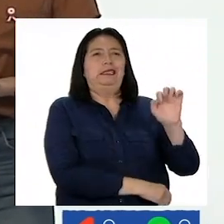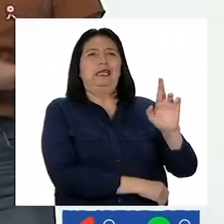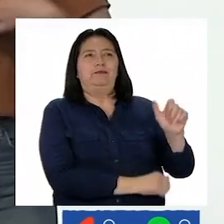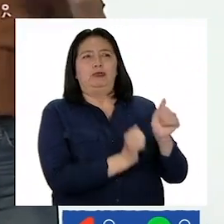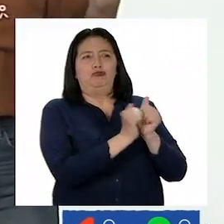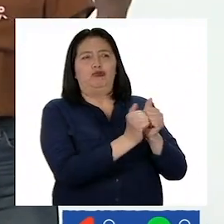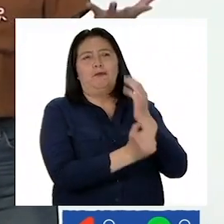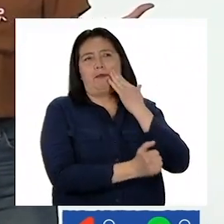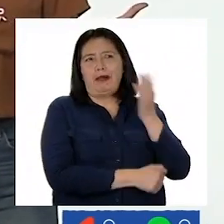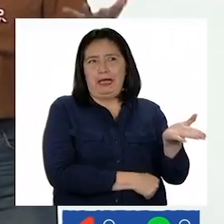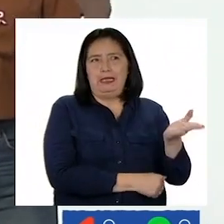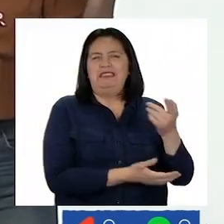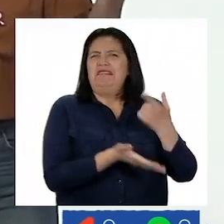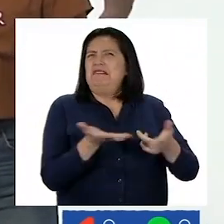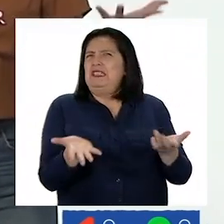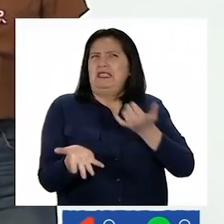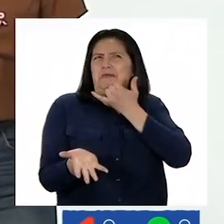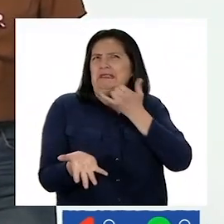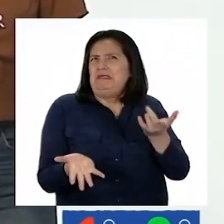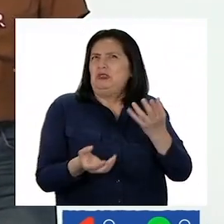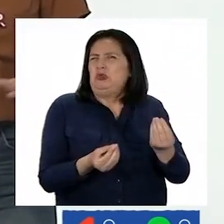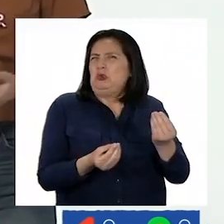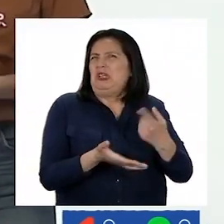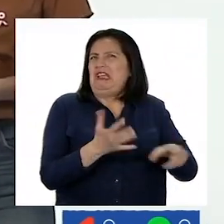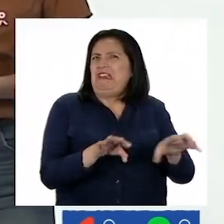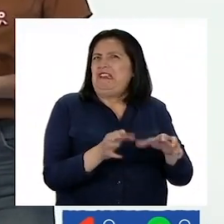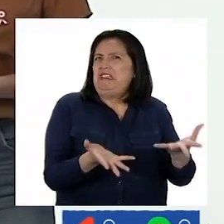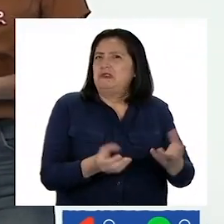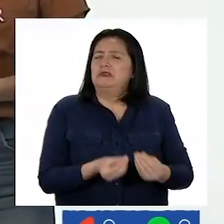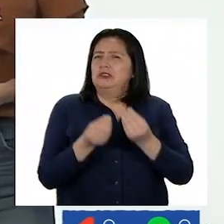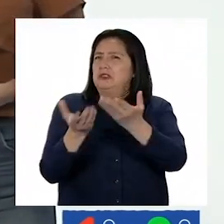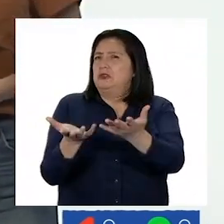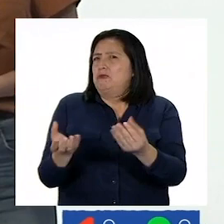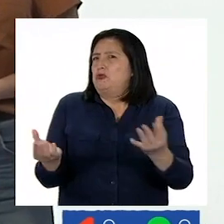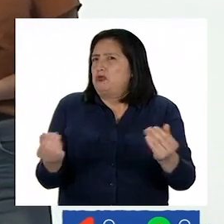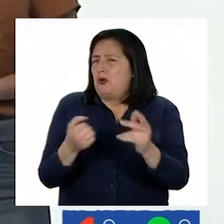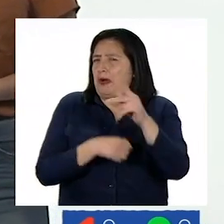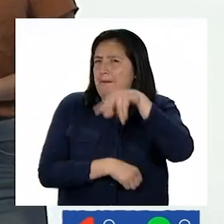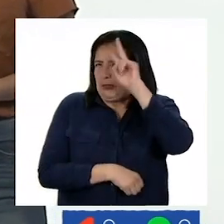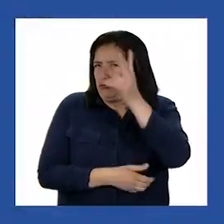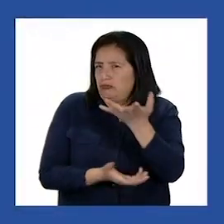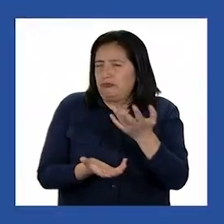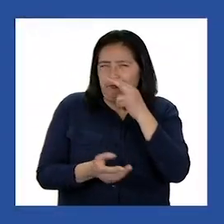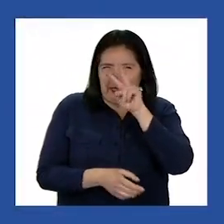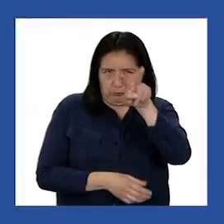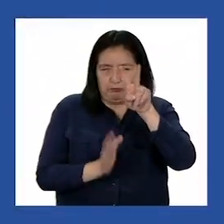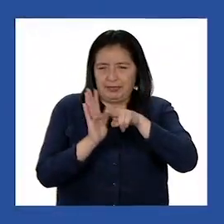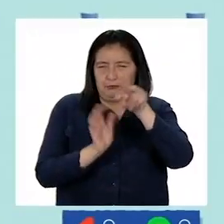mamá. ¿Qué fue lo que hizo que aportó tanto a nuestro país? Veamos el siguiente video.